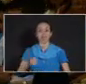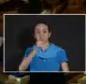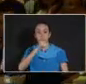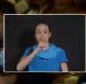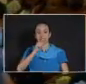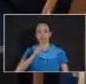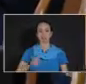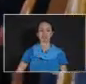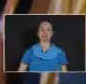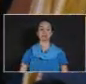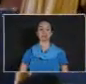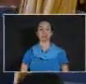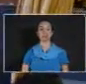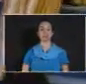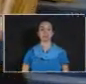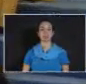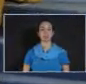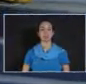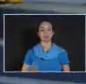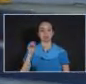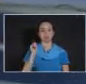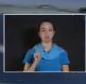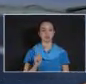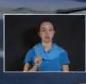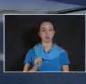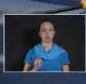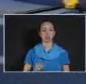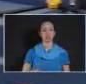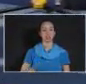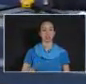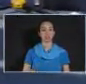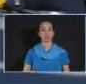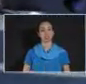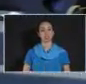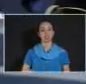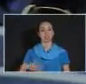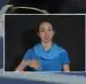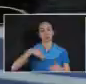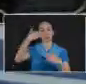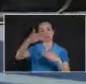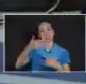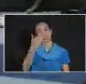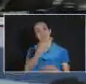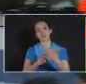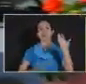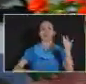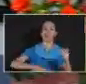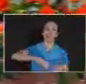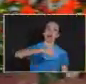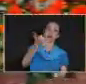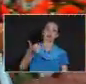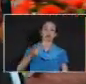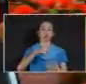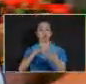Después los trasladaron al Trébol y bueno, ahí les perdí la pista